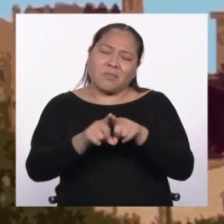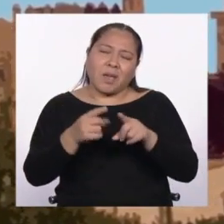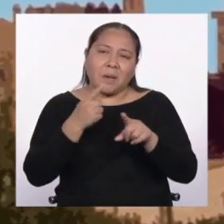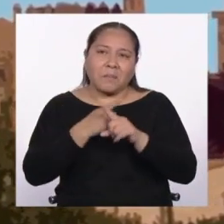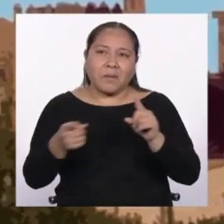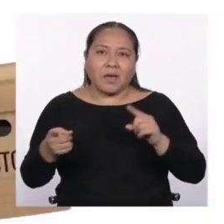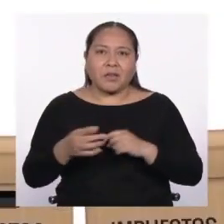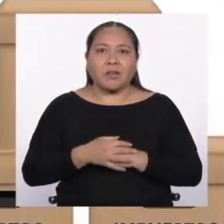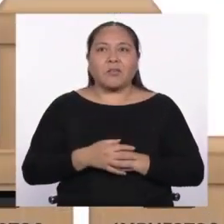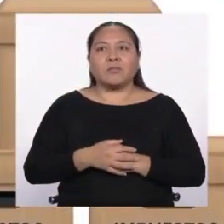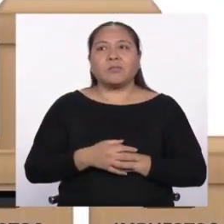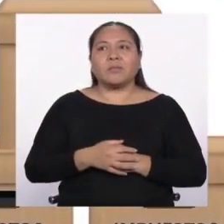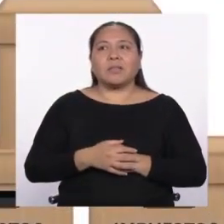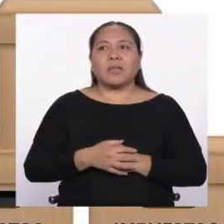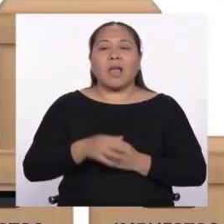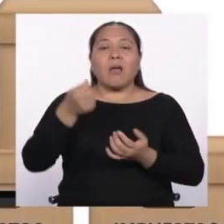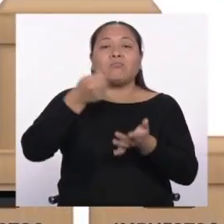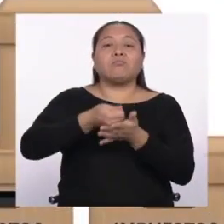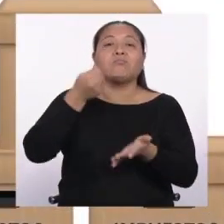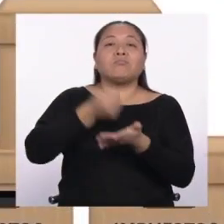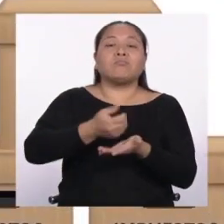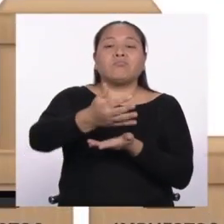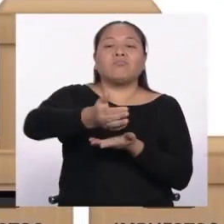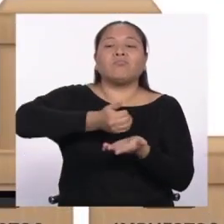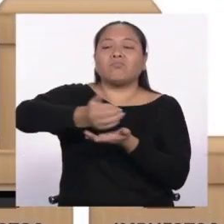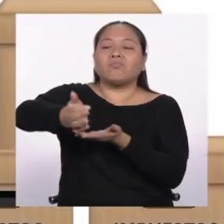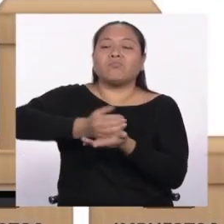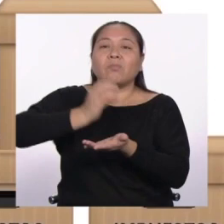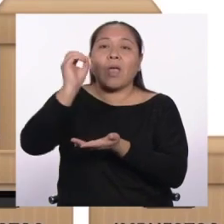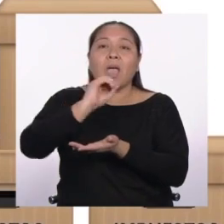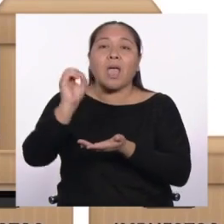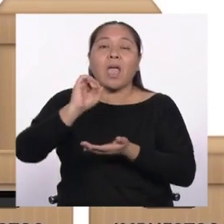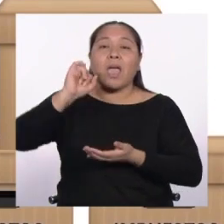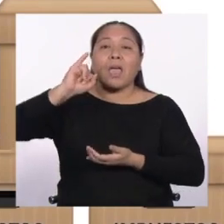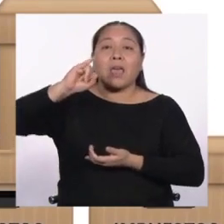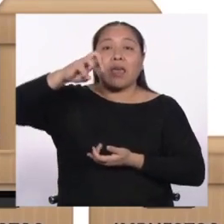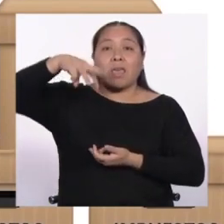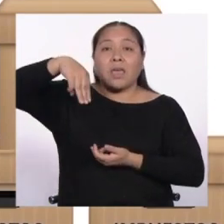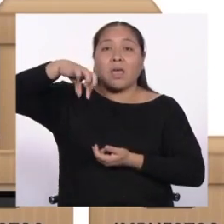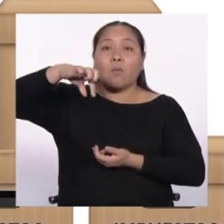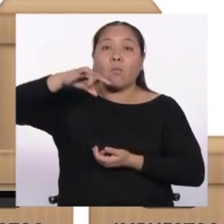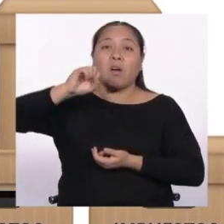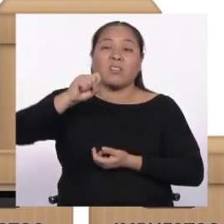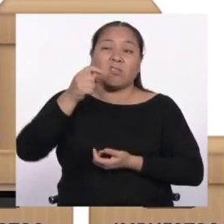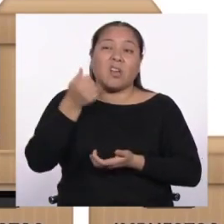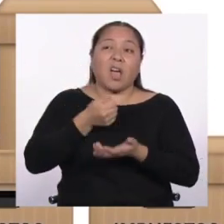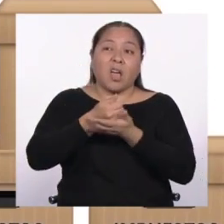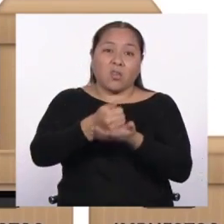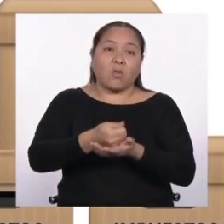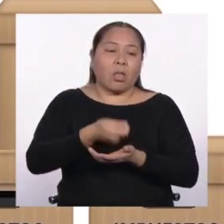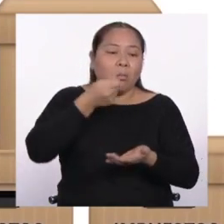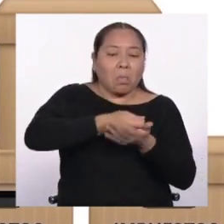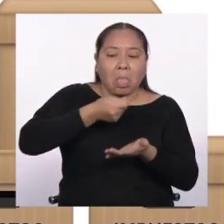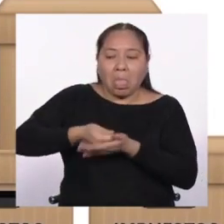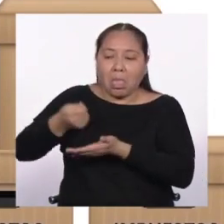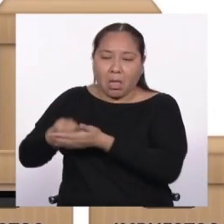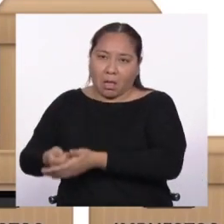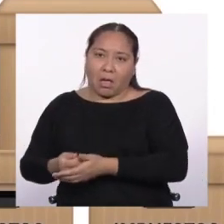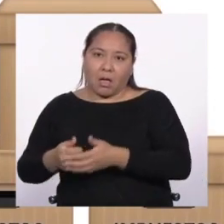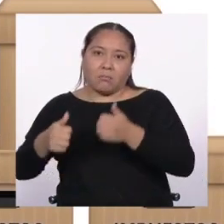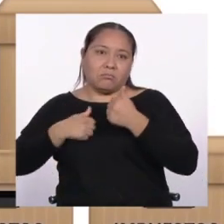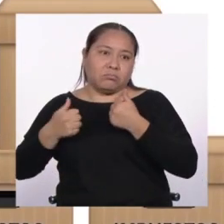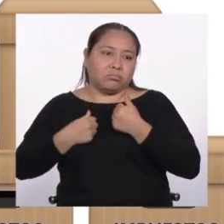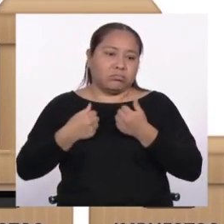pero me refería en realidad a la cobranza de impuestos, ya que esto les servía para poder financiar la burocracia, la corte y el ejército.